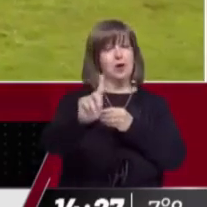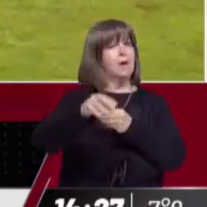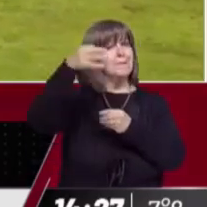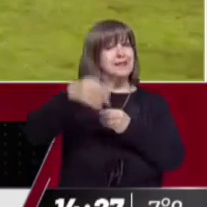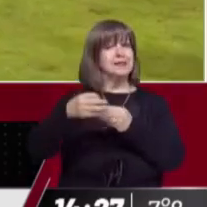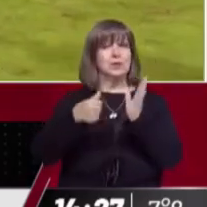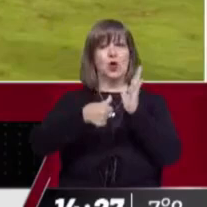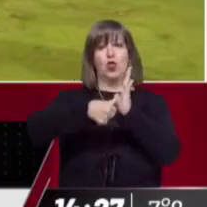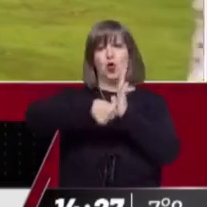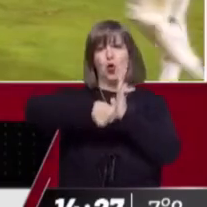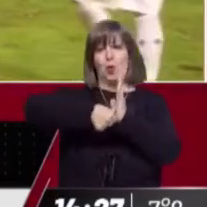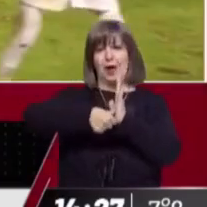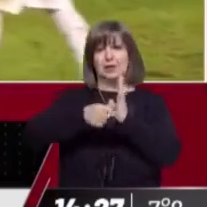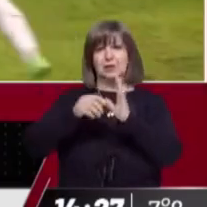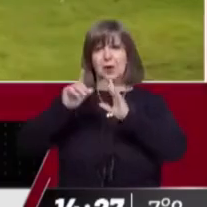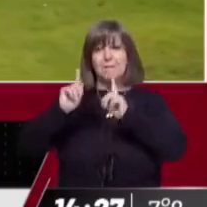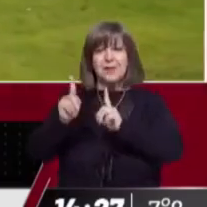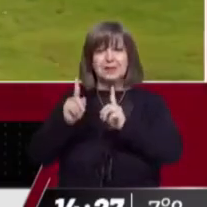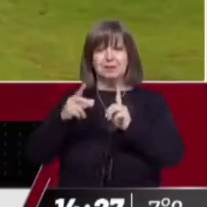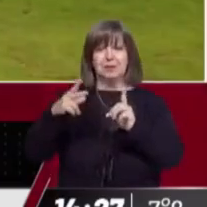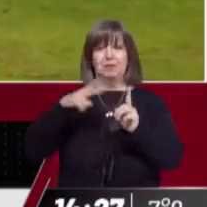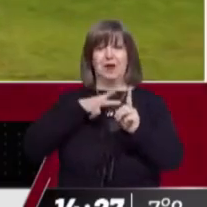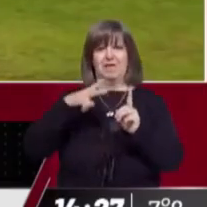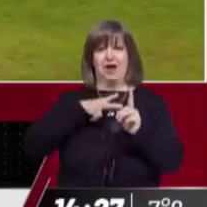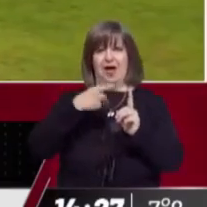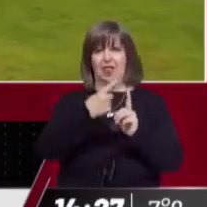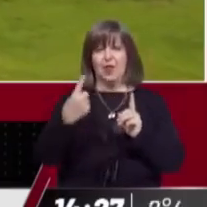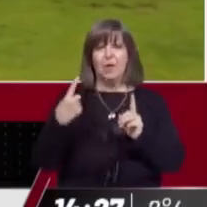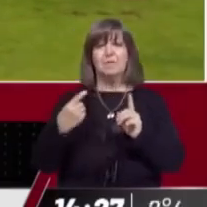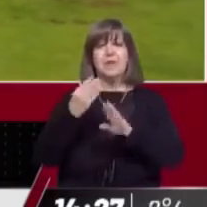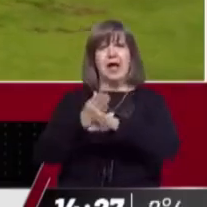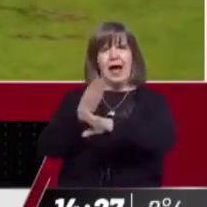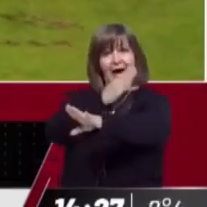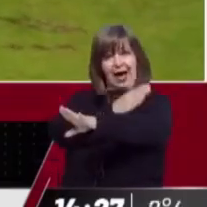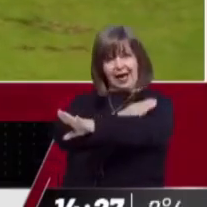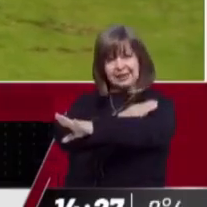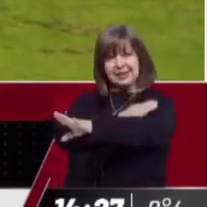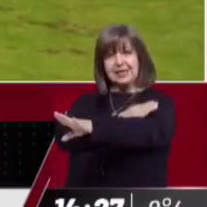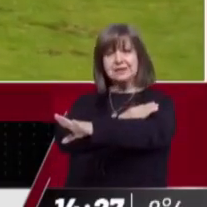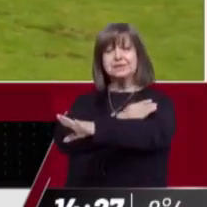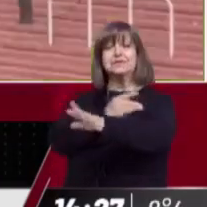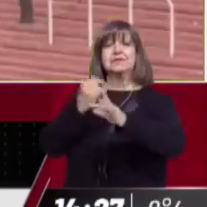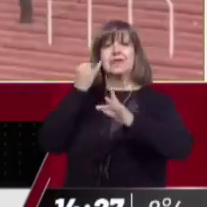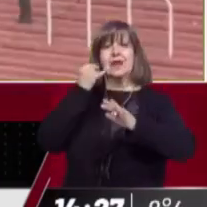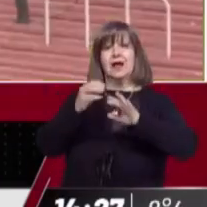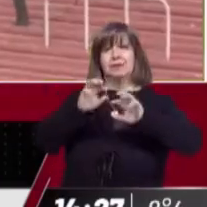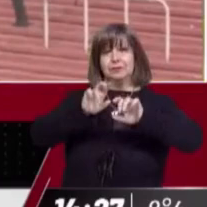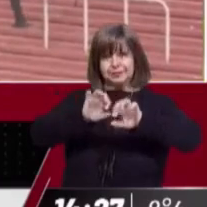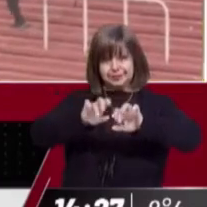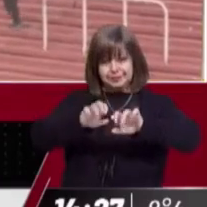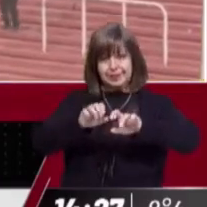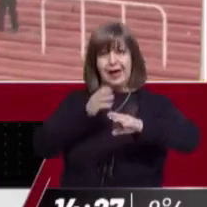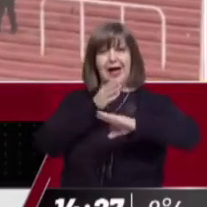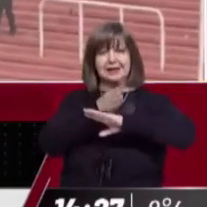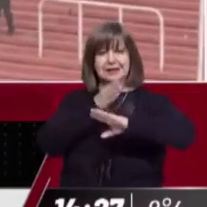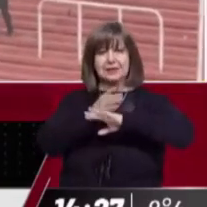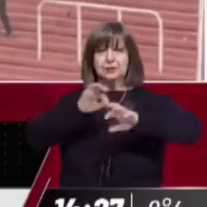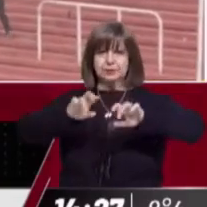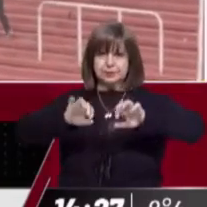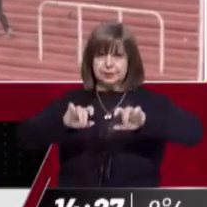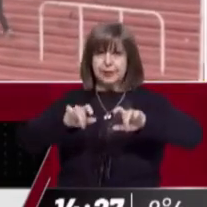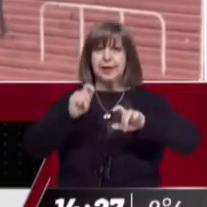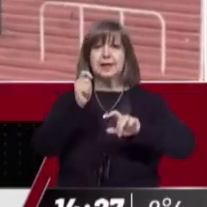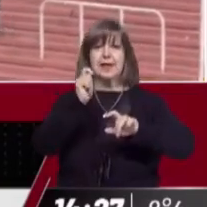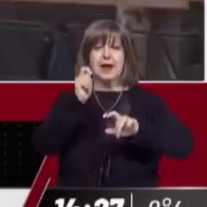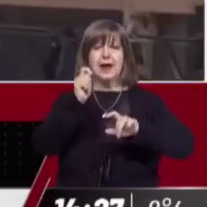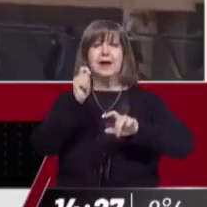el número de DNI. Van a tener que tener un registro previo en el sistema de acceso de